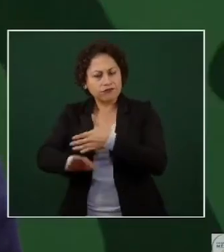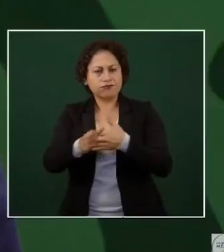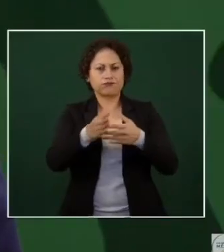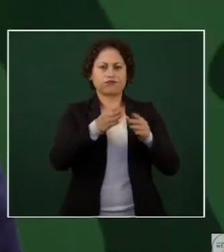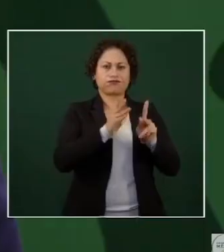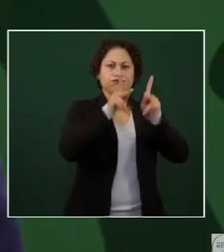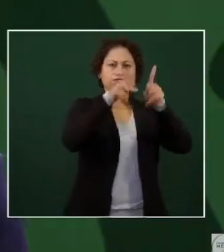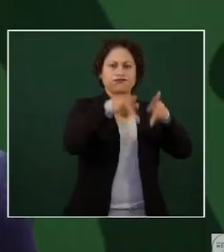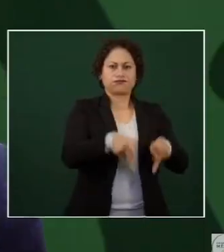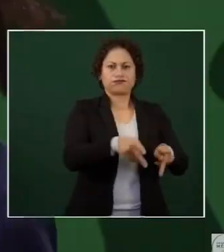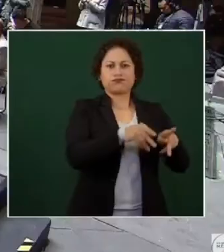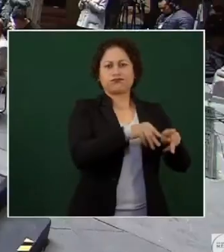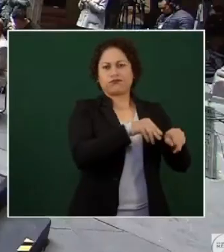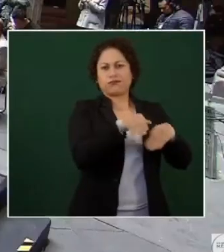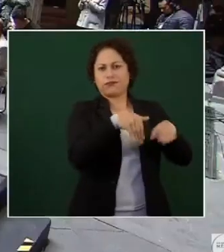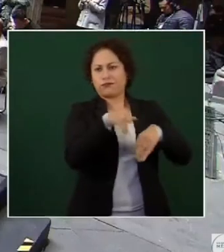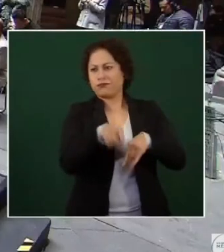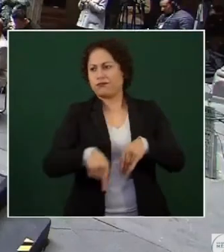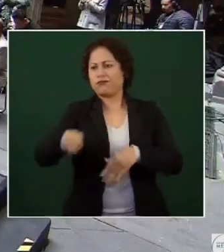Centro de Cultura Ambiental.